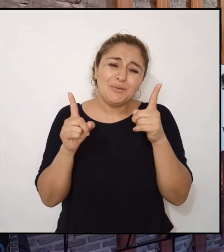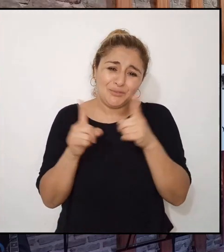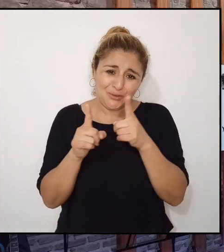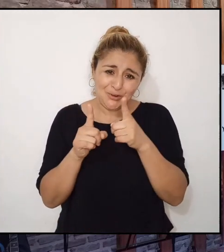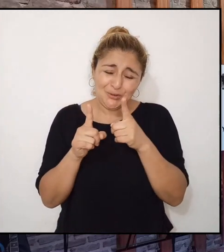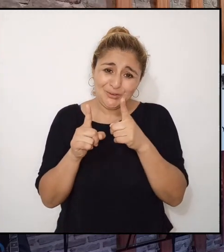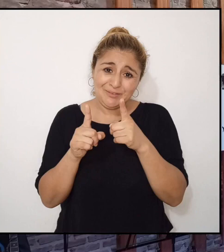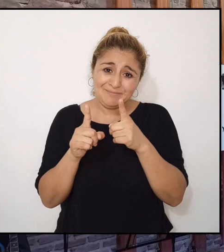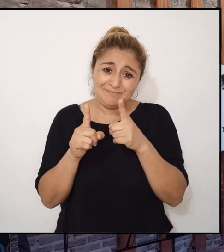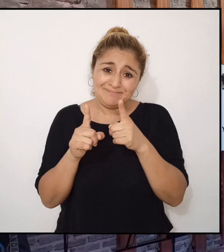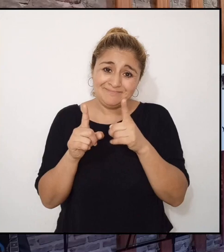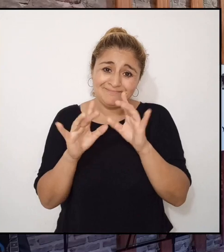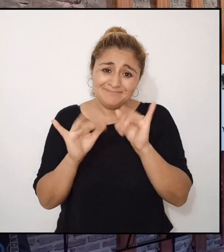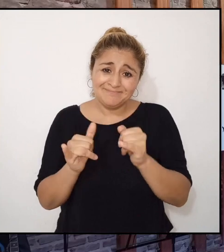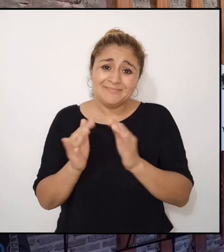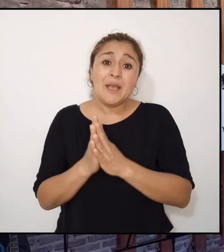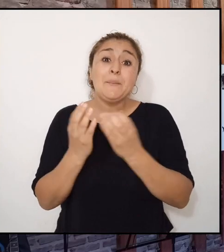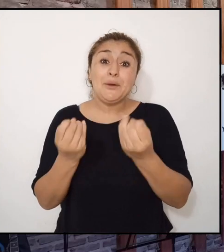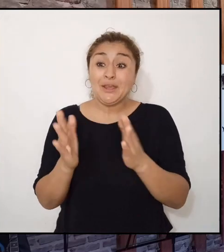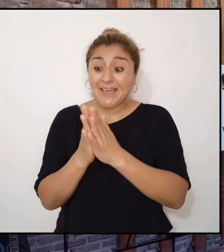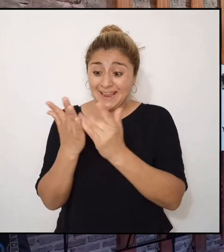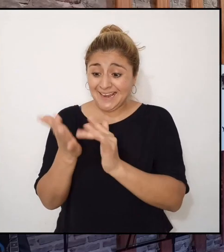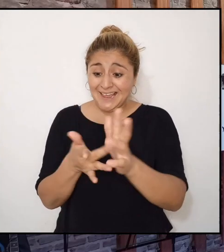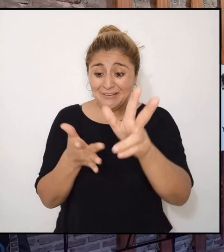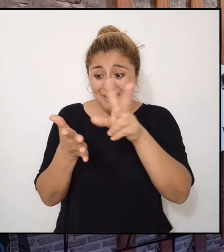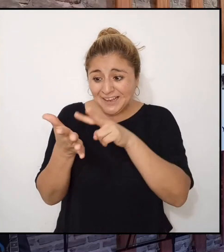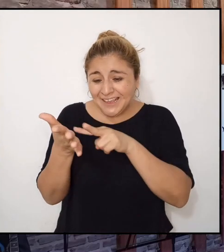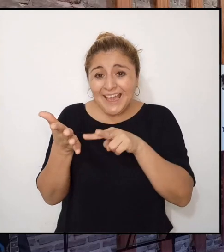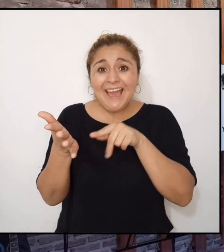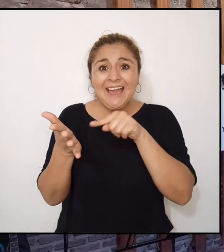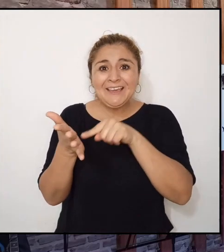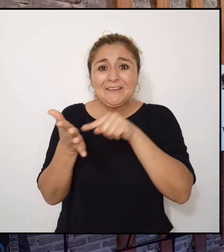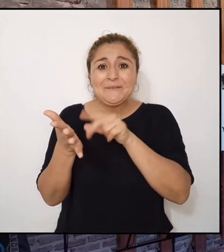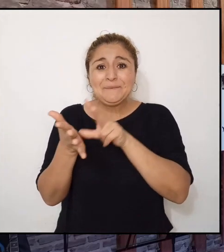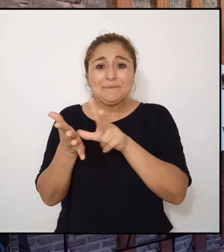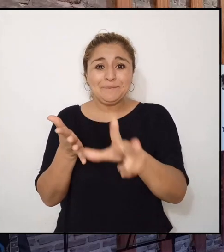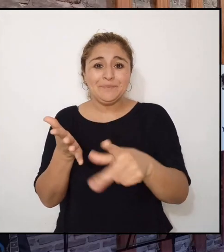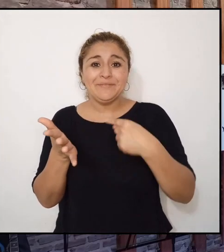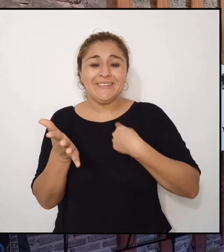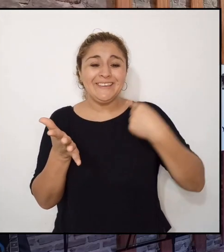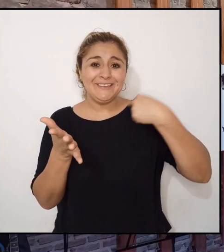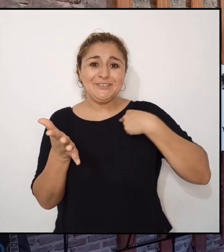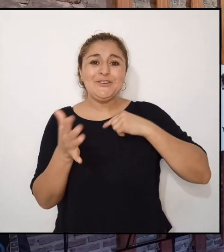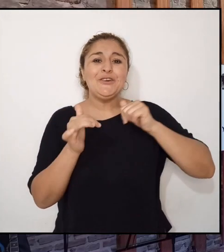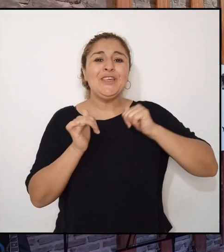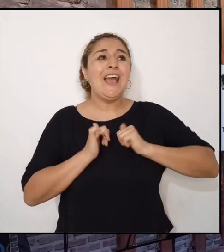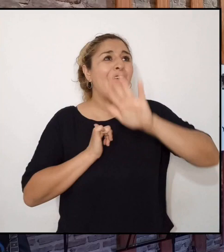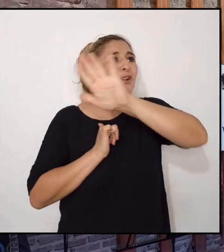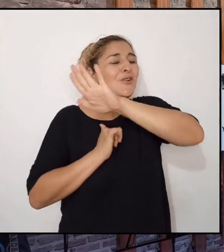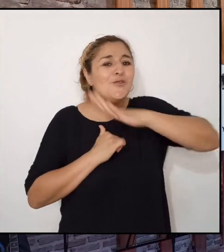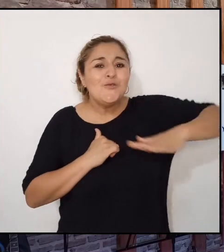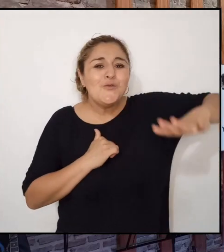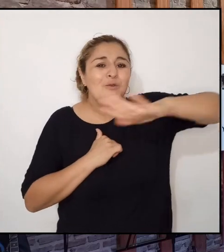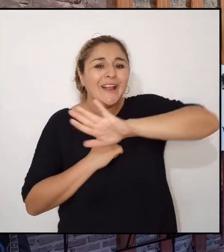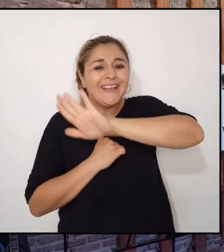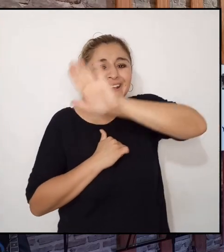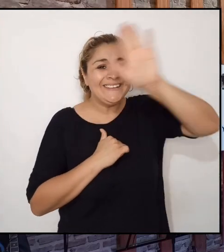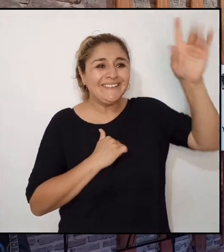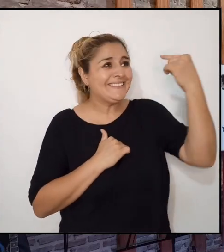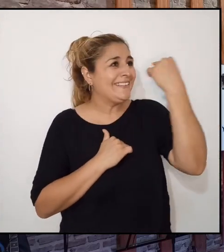yo estoy sentado en lugares celestiales con Cristo. Amén. Y usted, hermano, también.